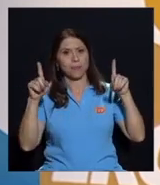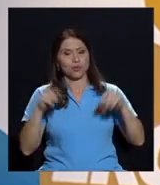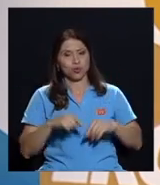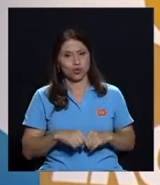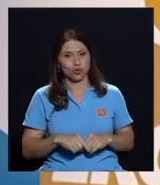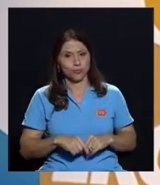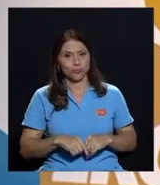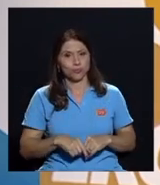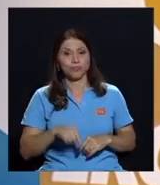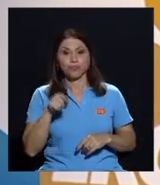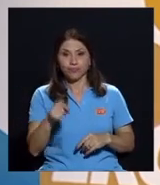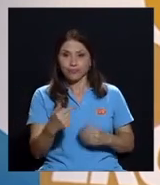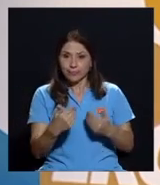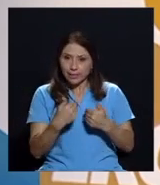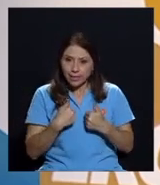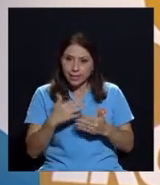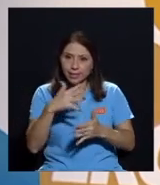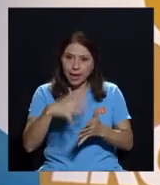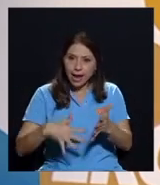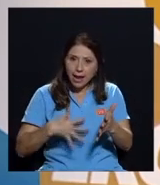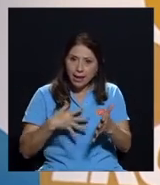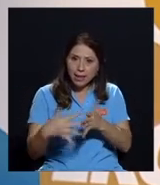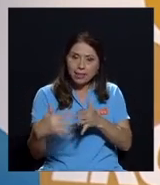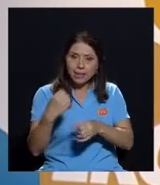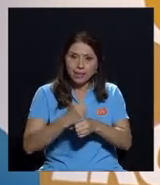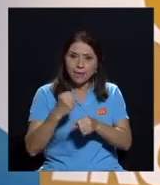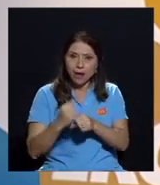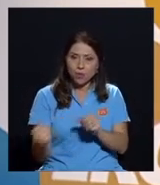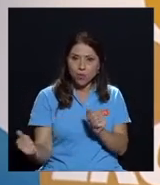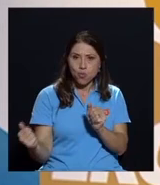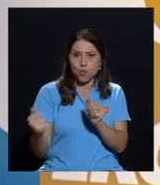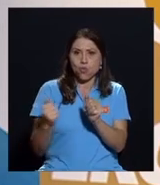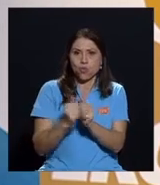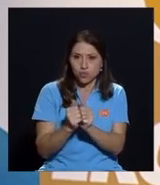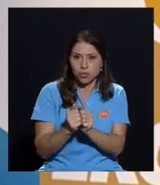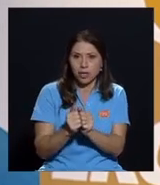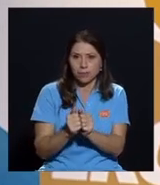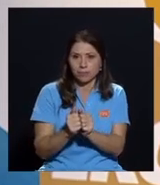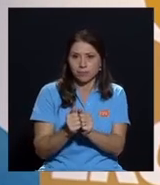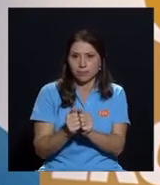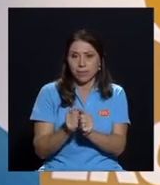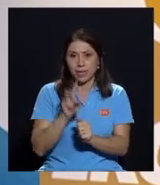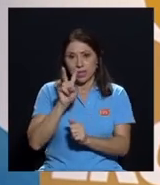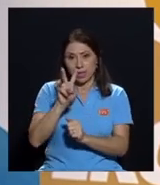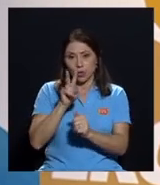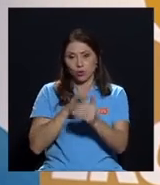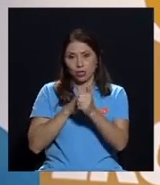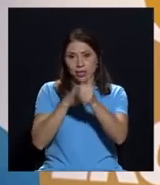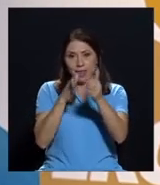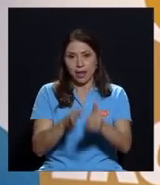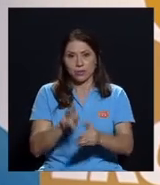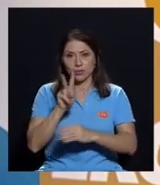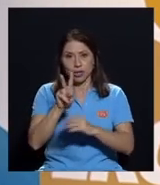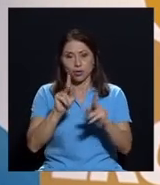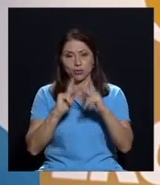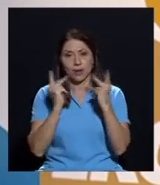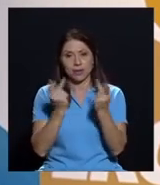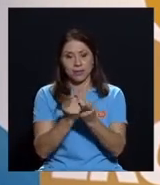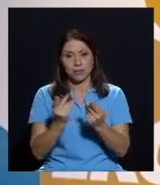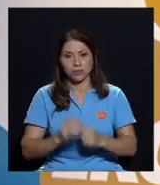una agenda de trabajo conjunta acordada entre entre dos liderazgos de dos partidos